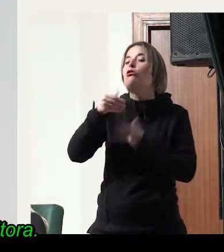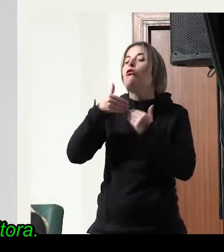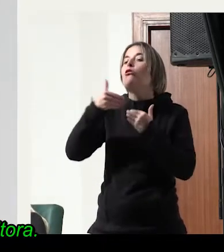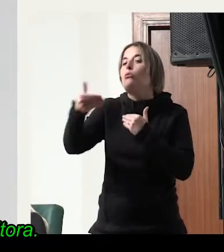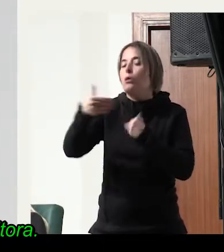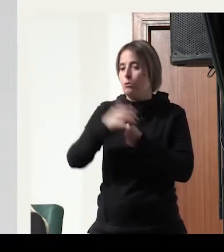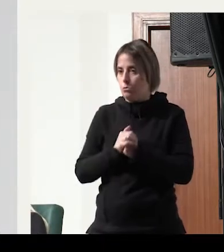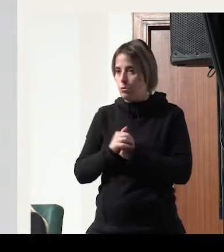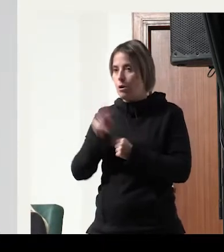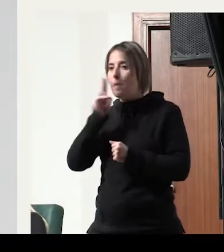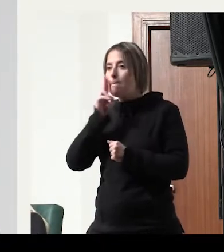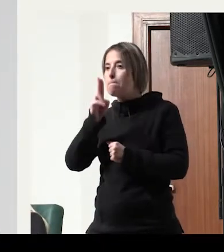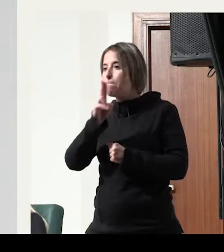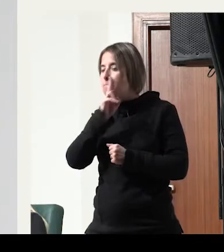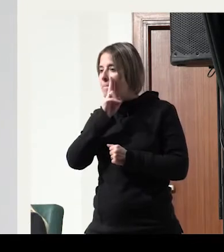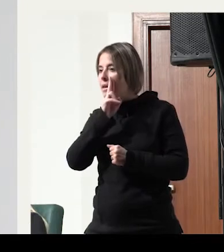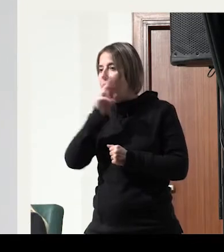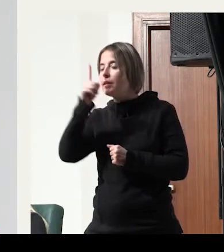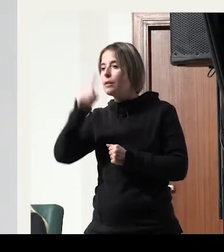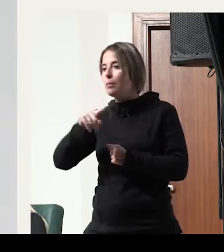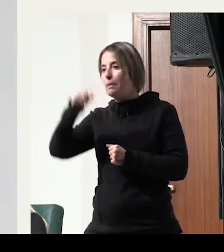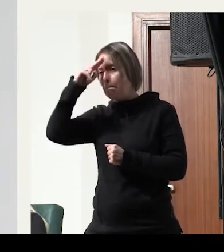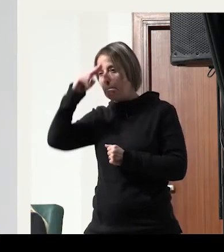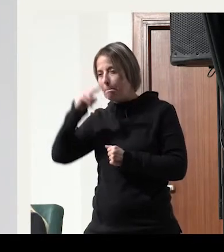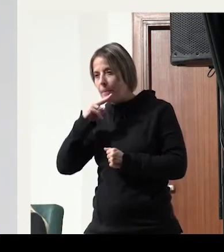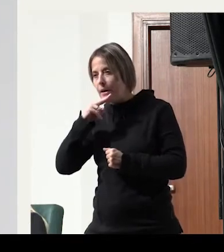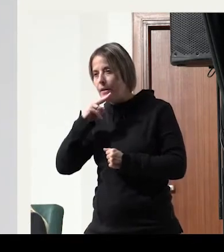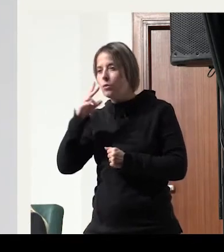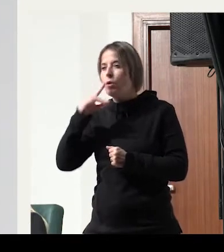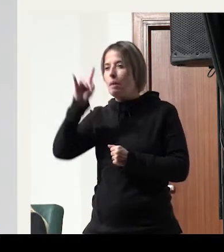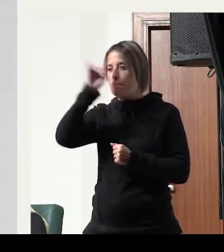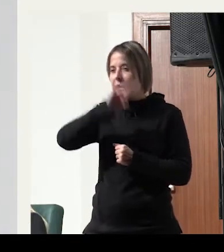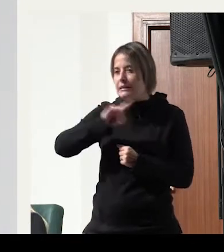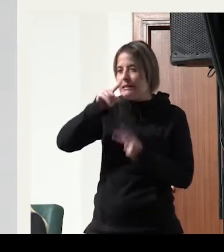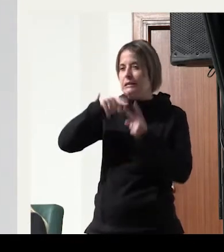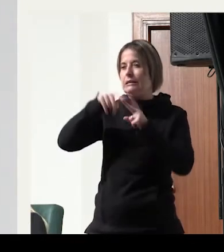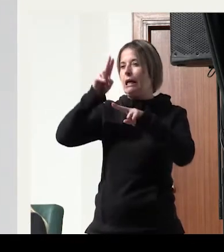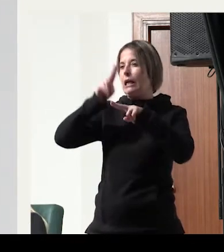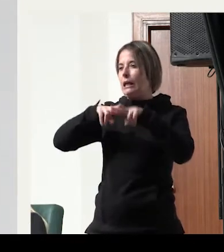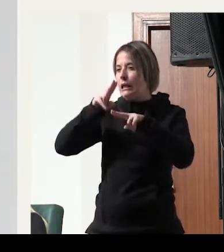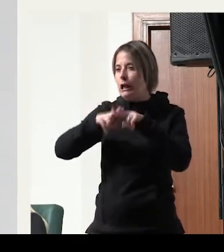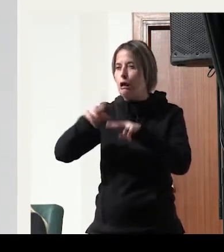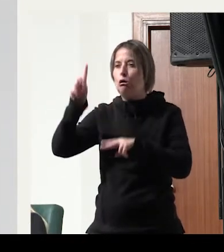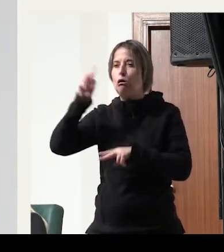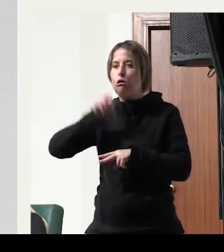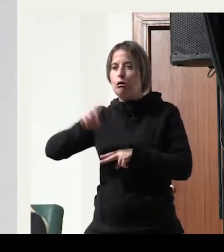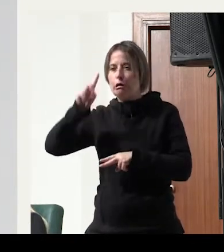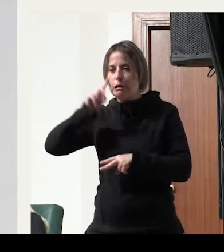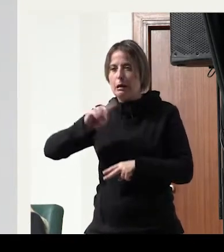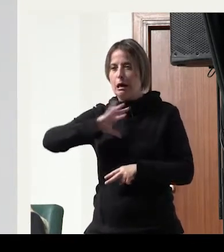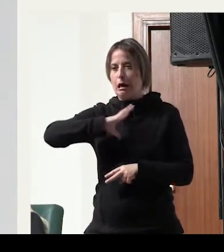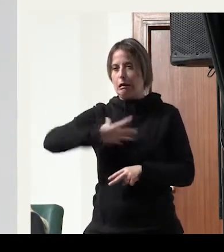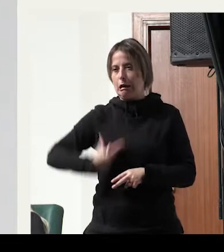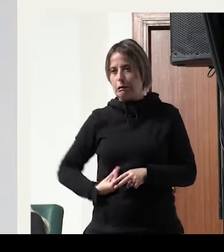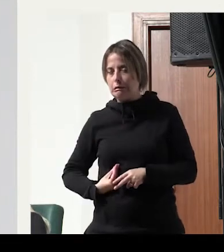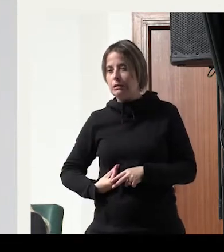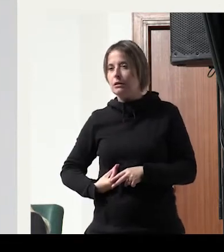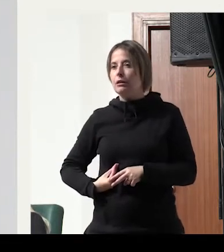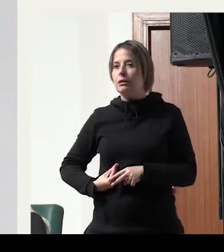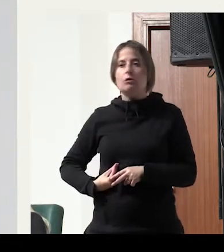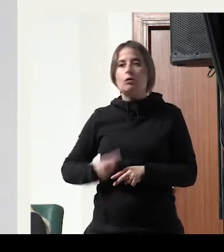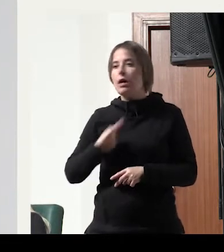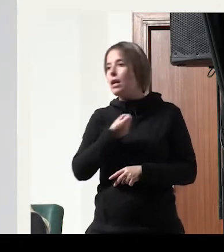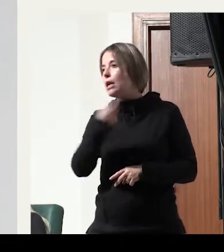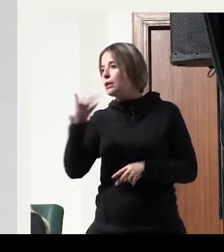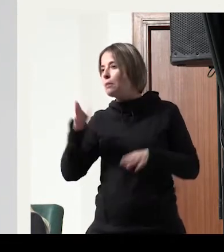en progenitora, la mestiza, la negra, la lesbiana, la transgénero y todas las demás, vayan a la vez o no.